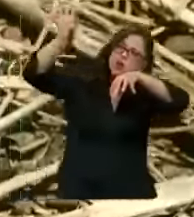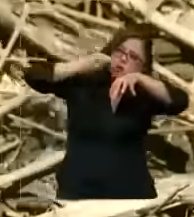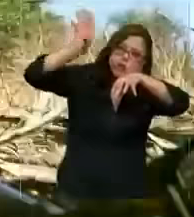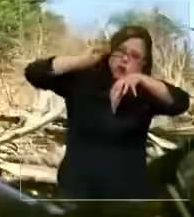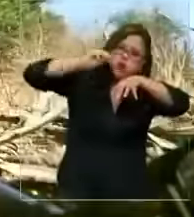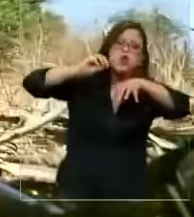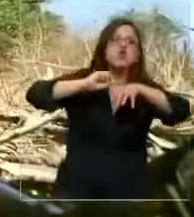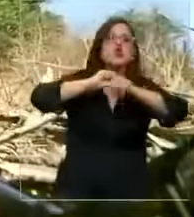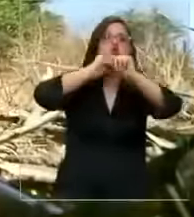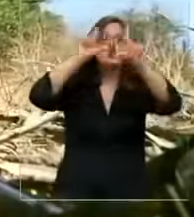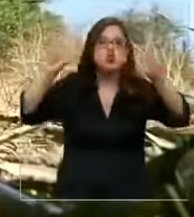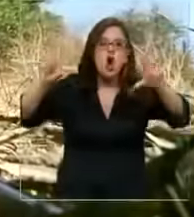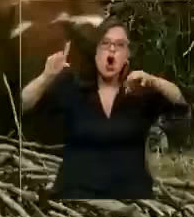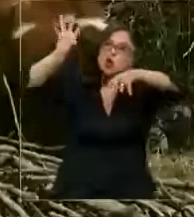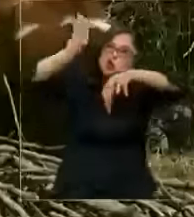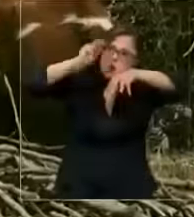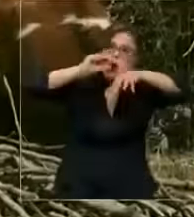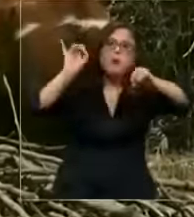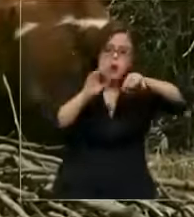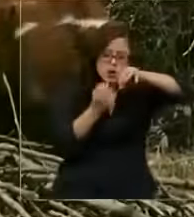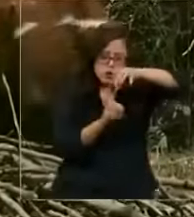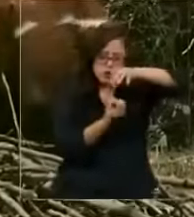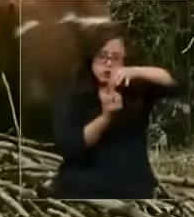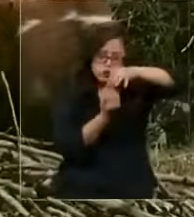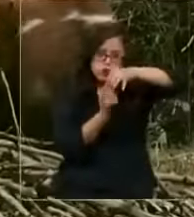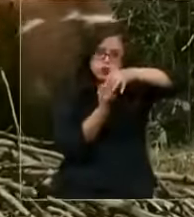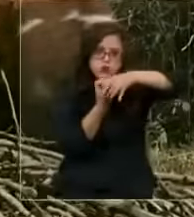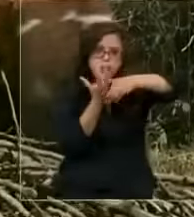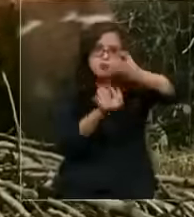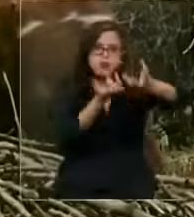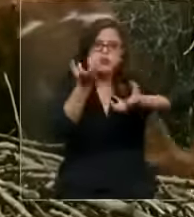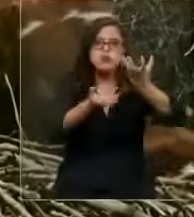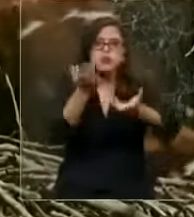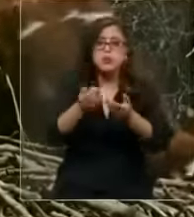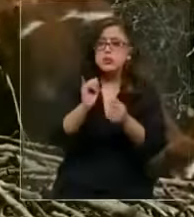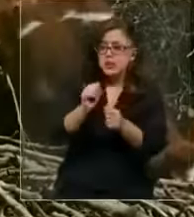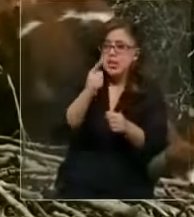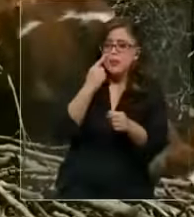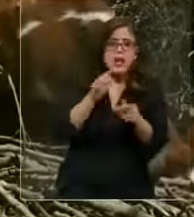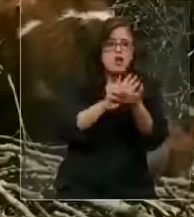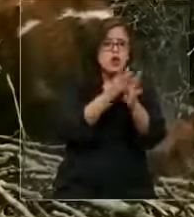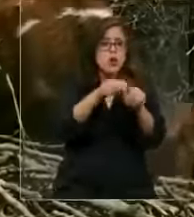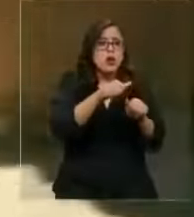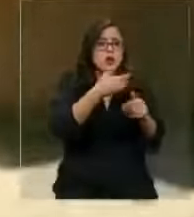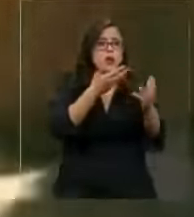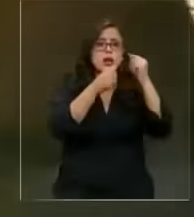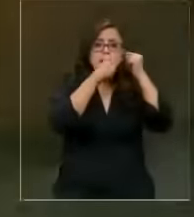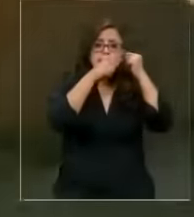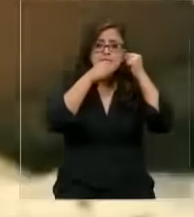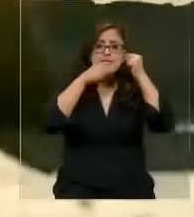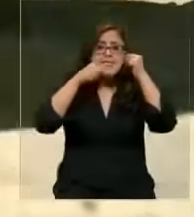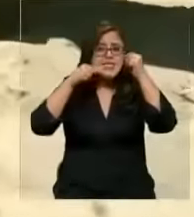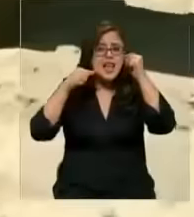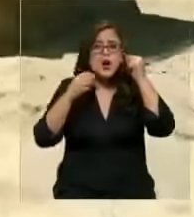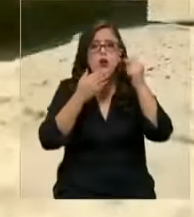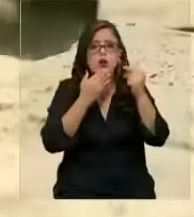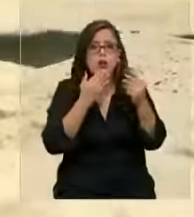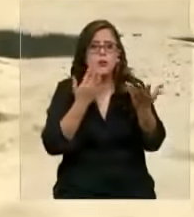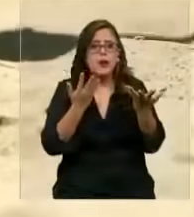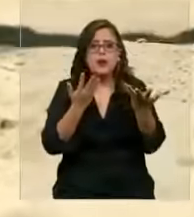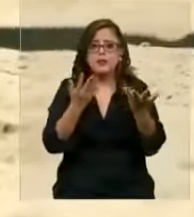vemos, mire, todo el pasto seco alrededor, entonces, no, olvídese. ¿Cuándo iríamos a parar un incendio aquí? No, y de paso, todos los animales asados, pues